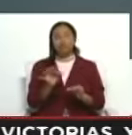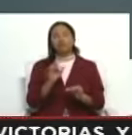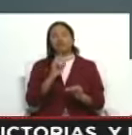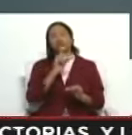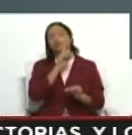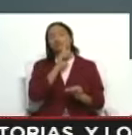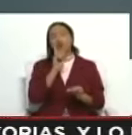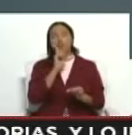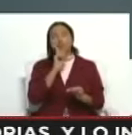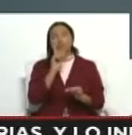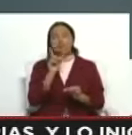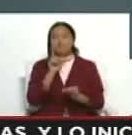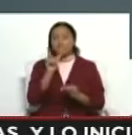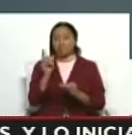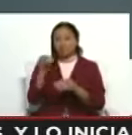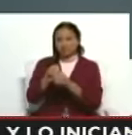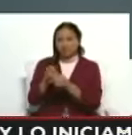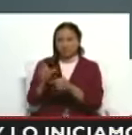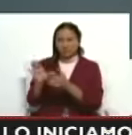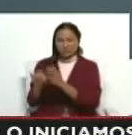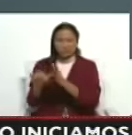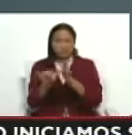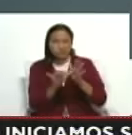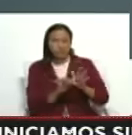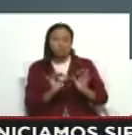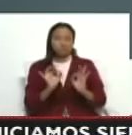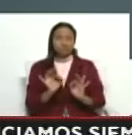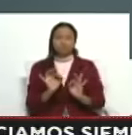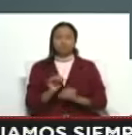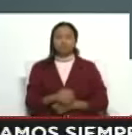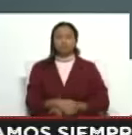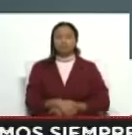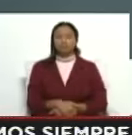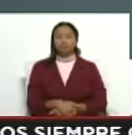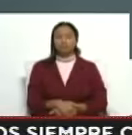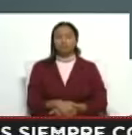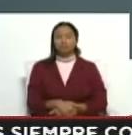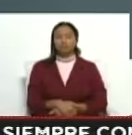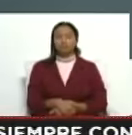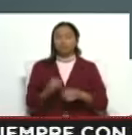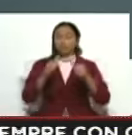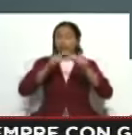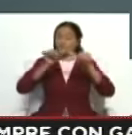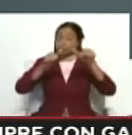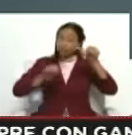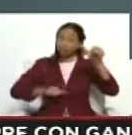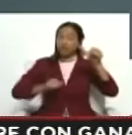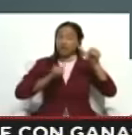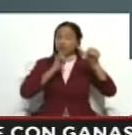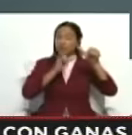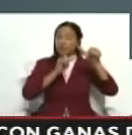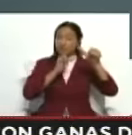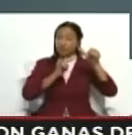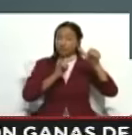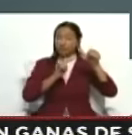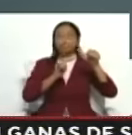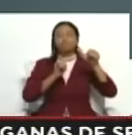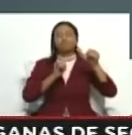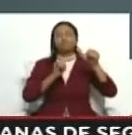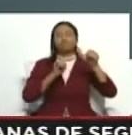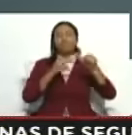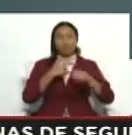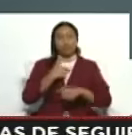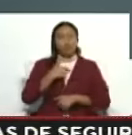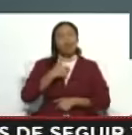Ministerio Público. Así que, para terminar esta rueda de prensa y darle la palabra a